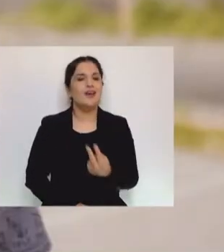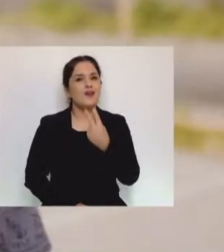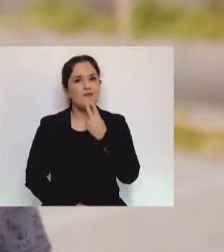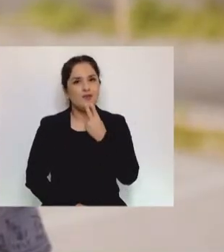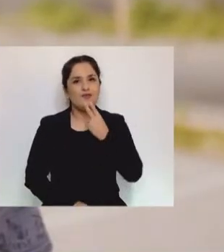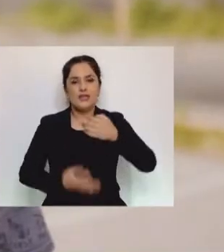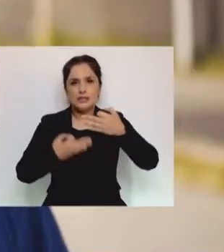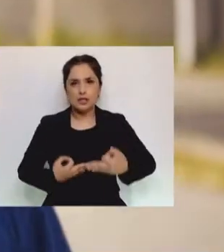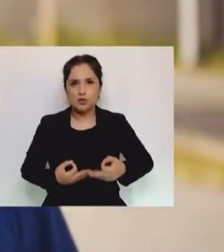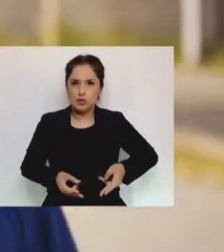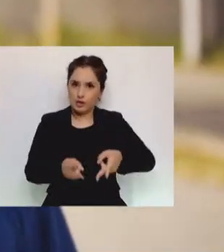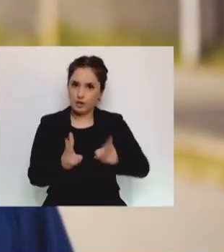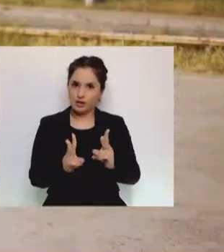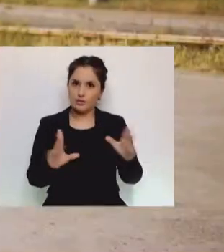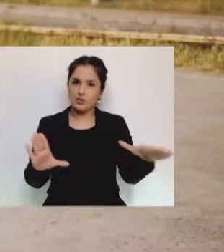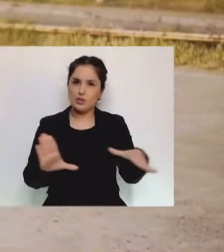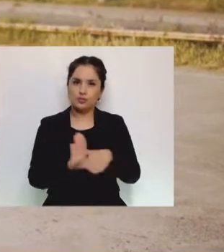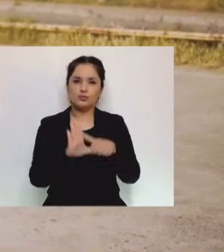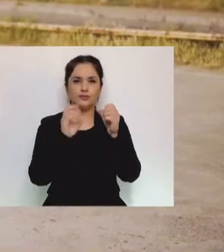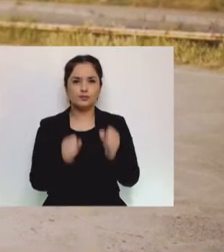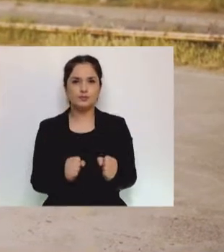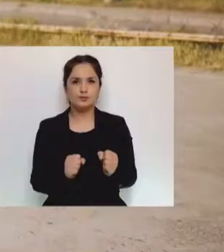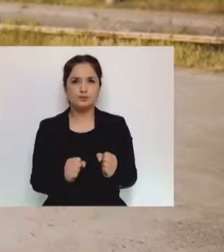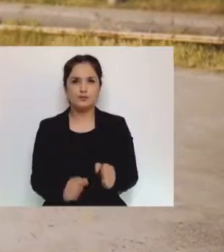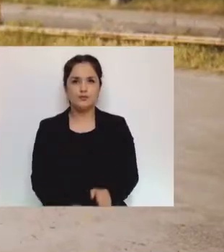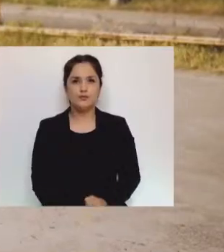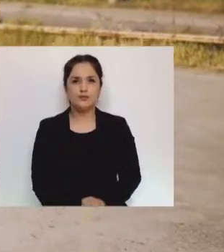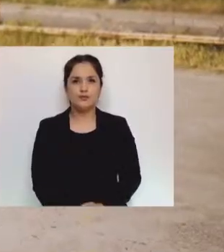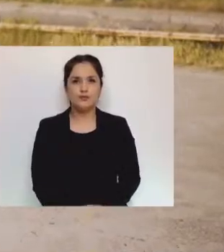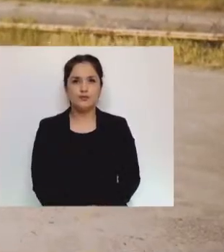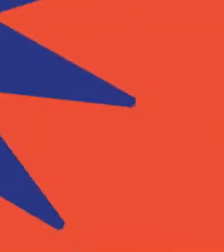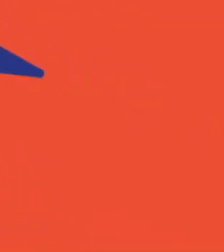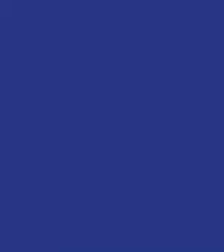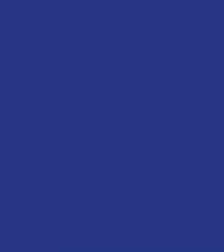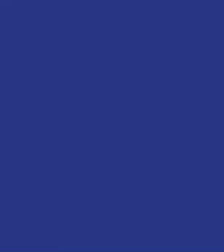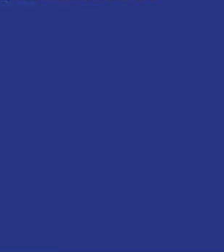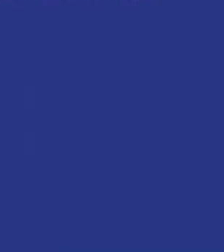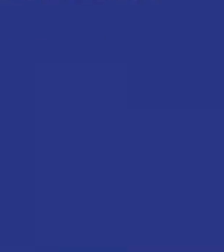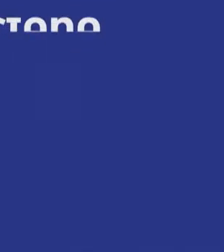seguros es un derecho juntos es posible